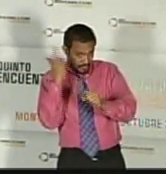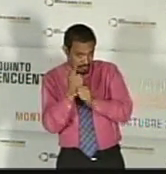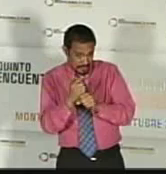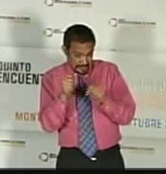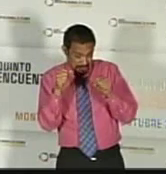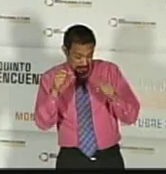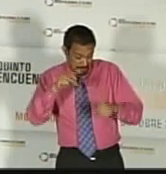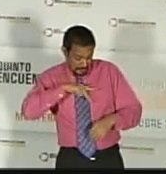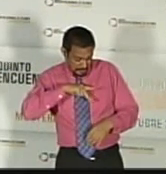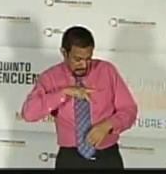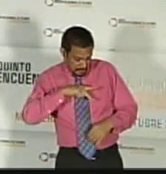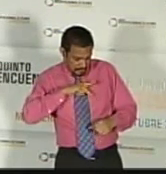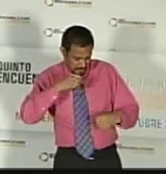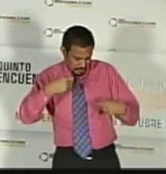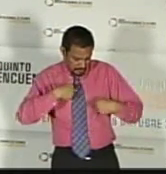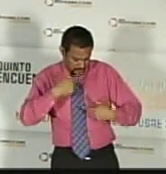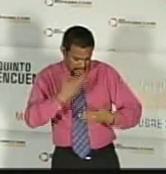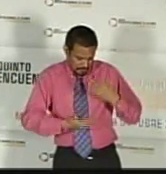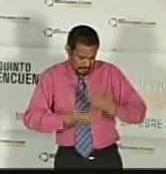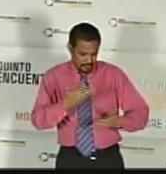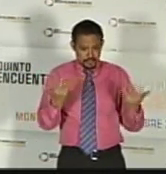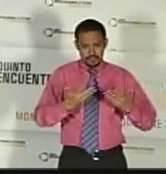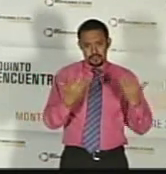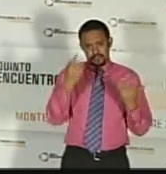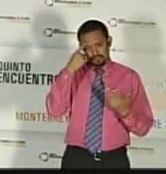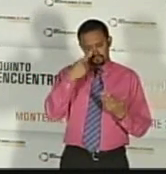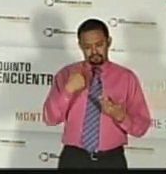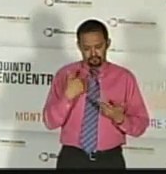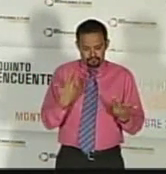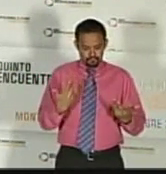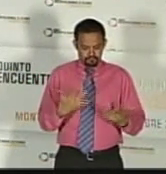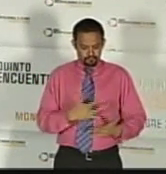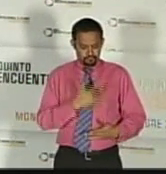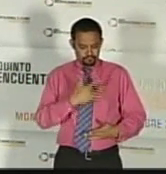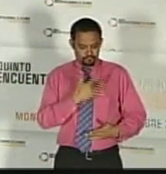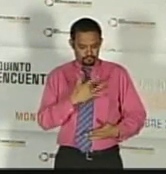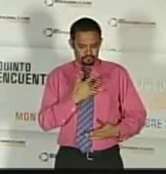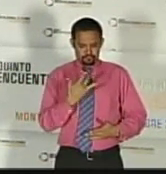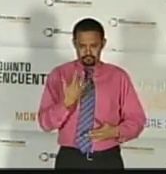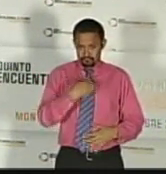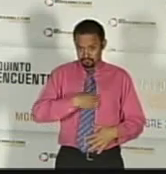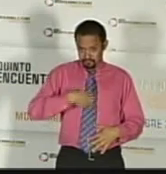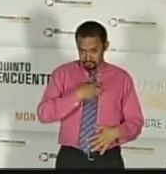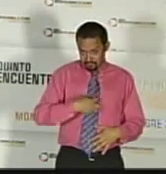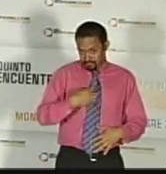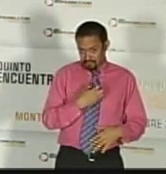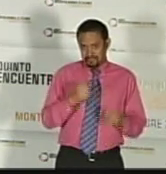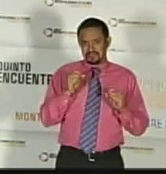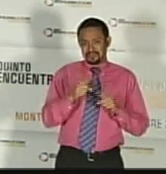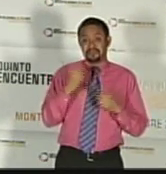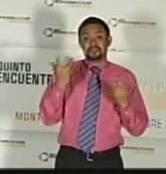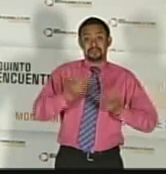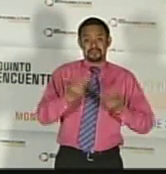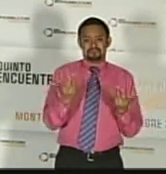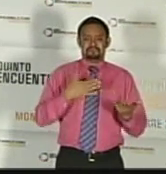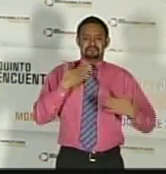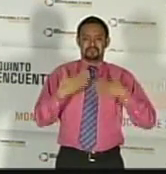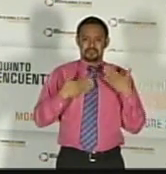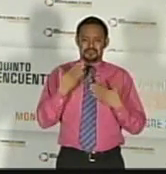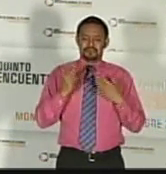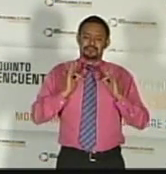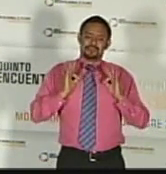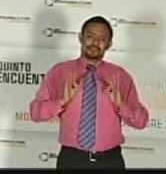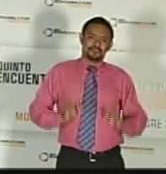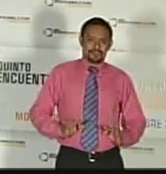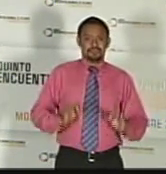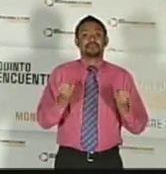propia acción autorrecompensante es lo que produce el gozo, el bienestar y